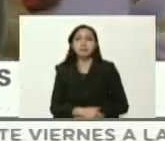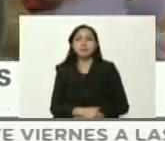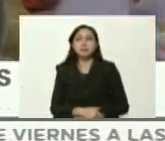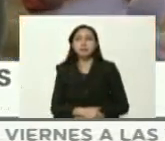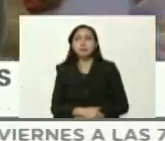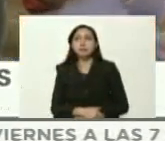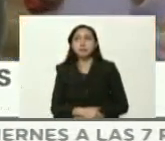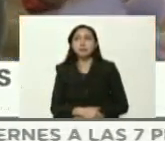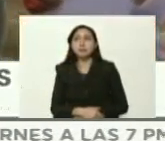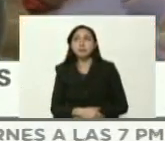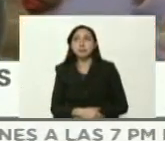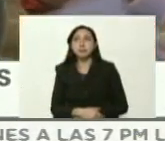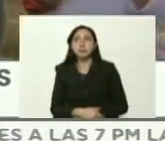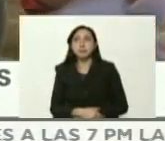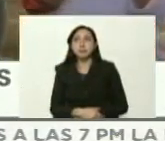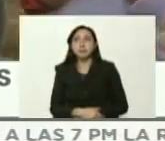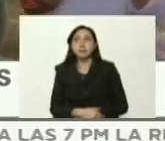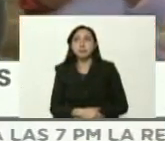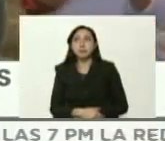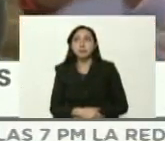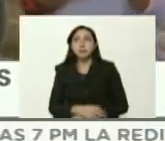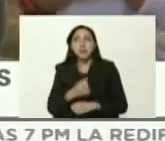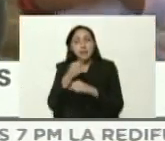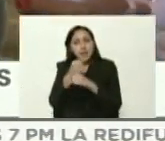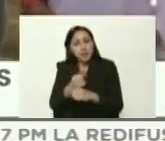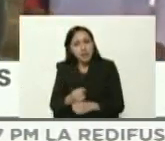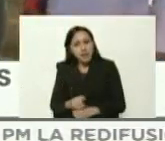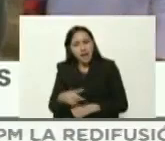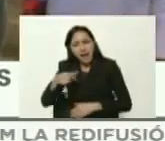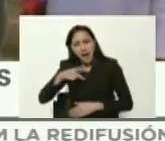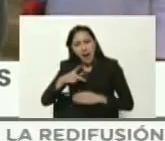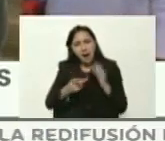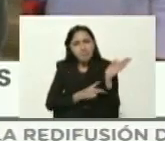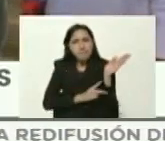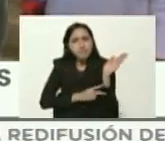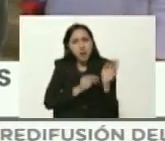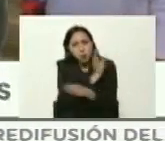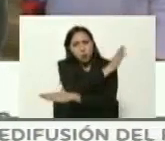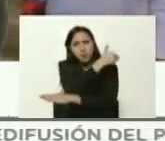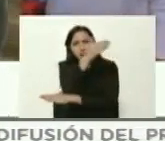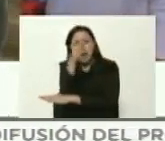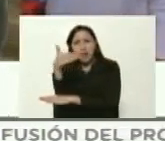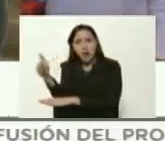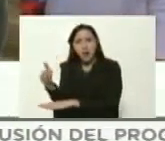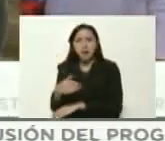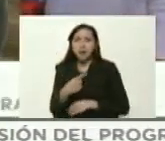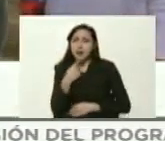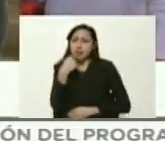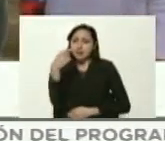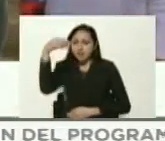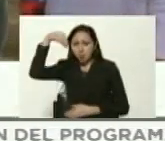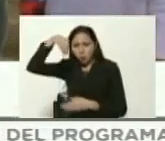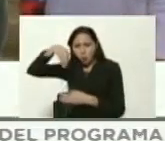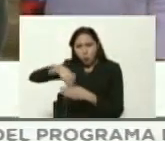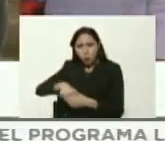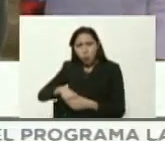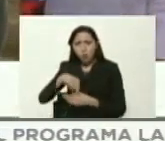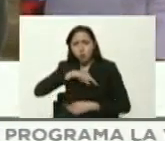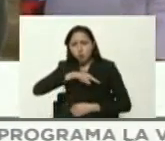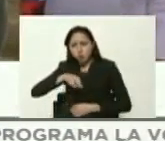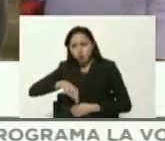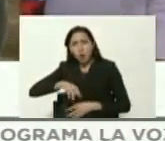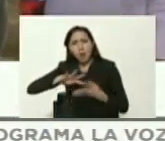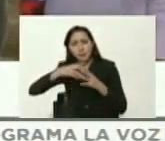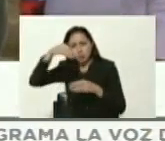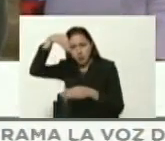La Esperanza tiene su asentamiento en la parroquia Catialamar y decimos que dentro de Catialamar estamos en las